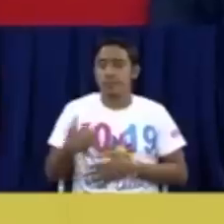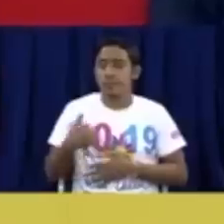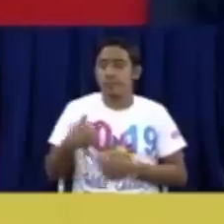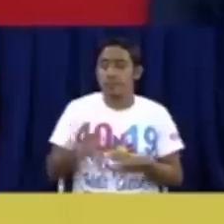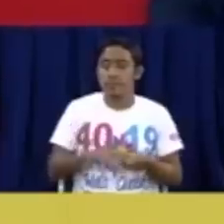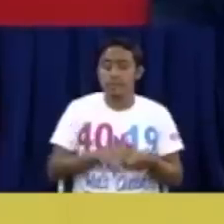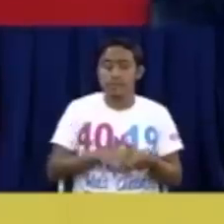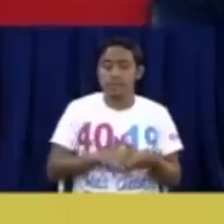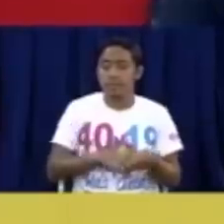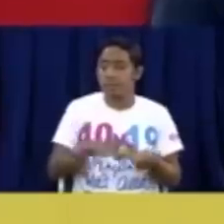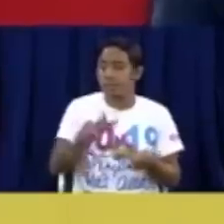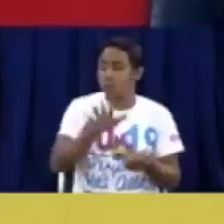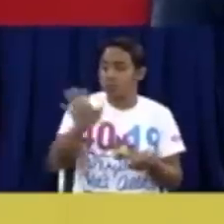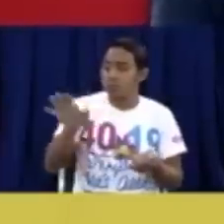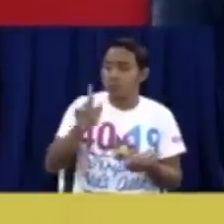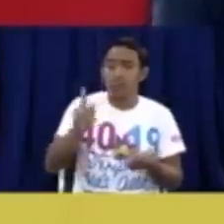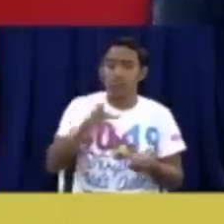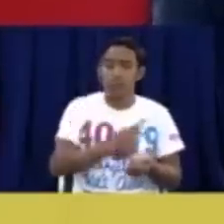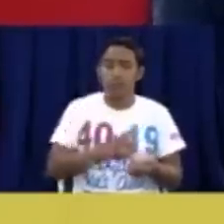pastores de Estados Unidos,